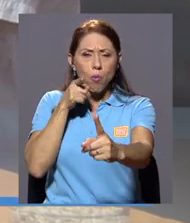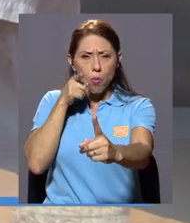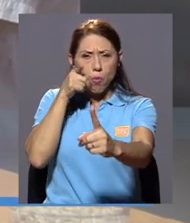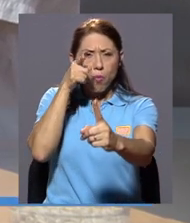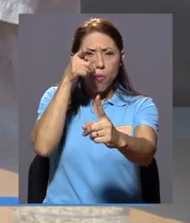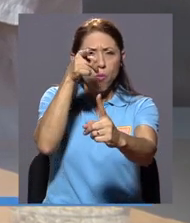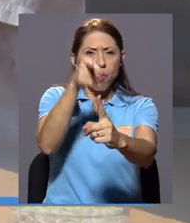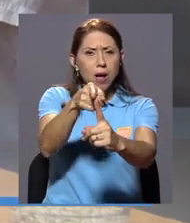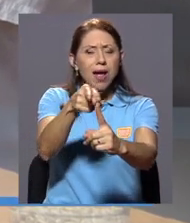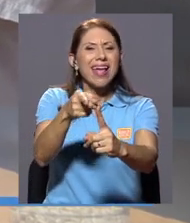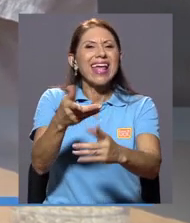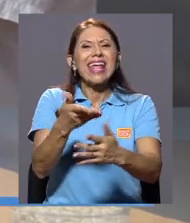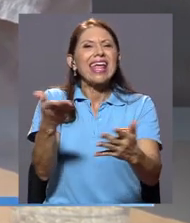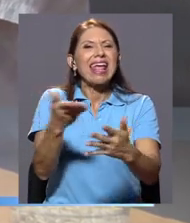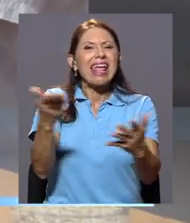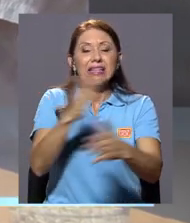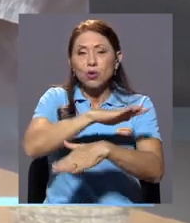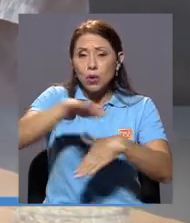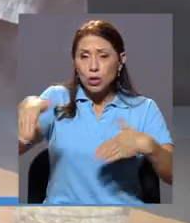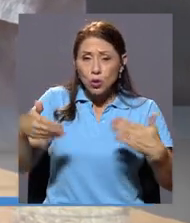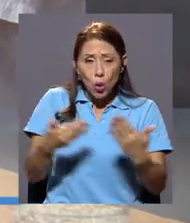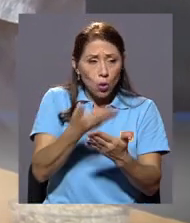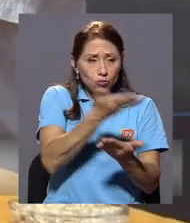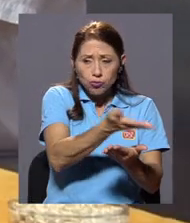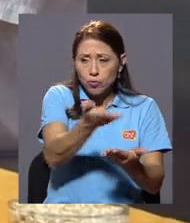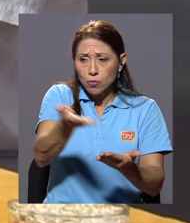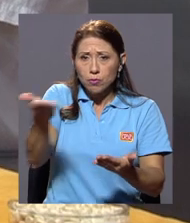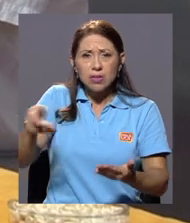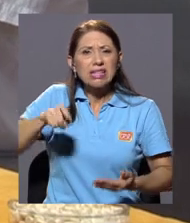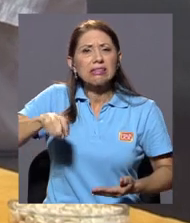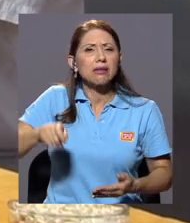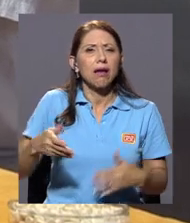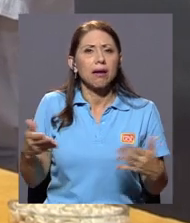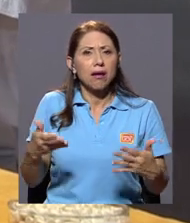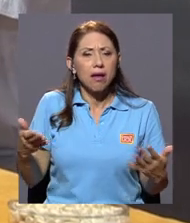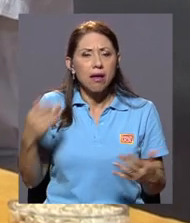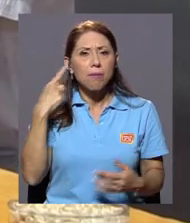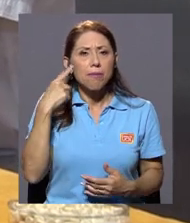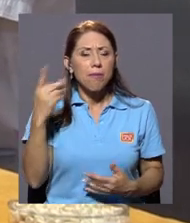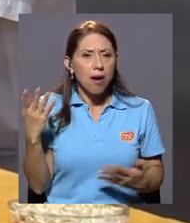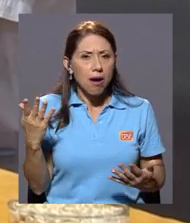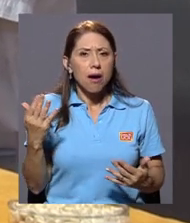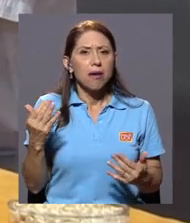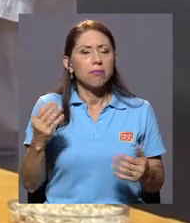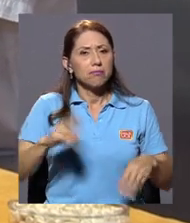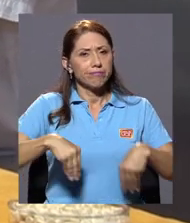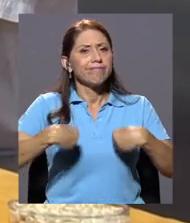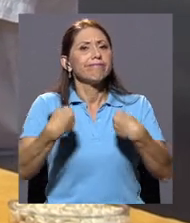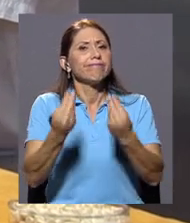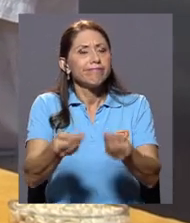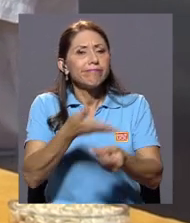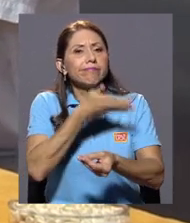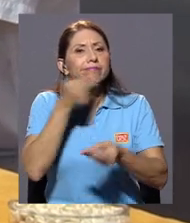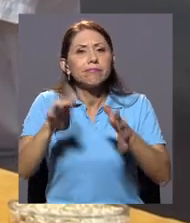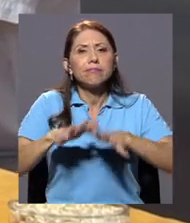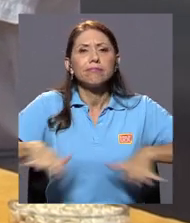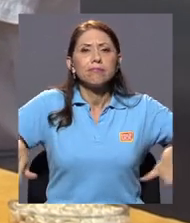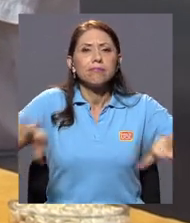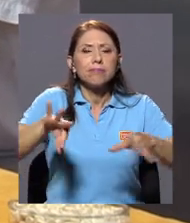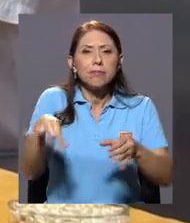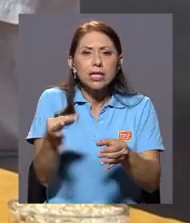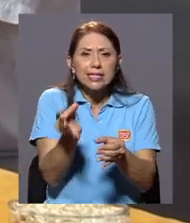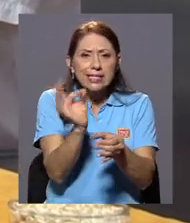al país de qué es lo que todos esos actores necesitan para entonces proveer un mejor ambiente